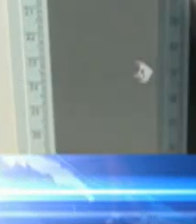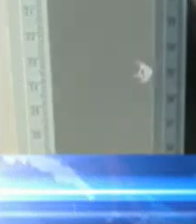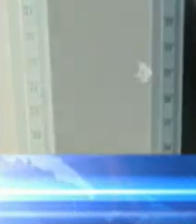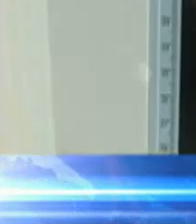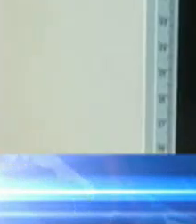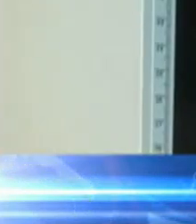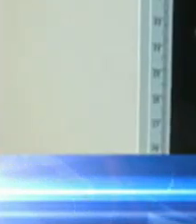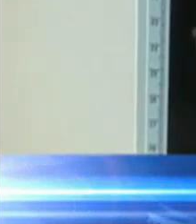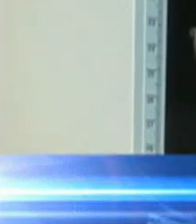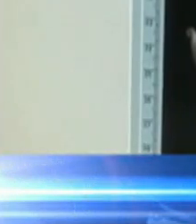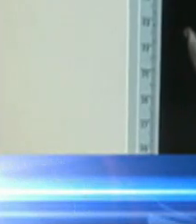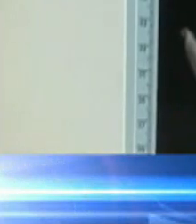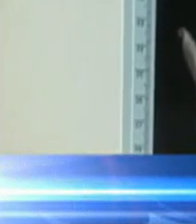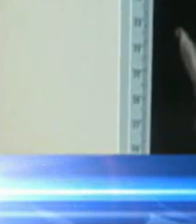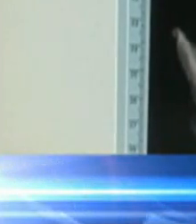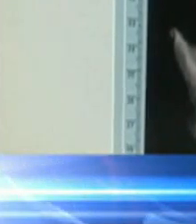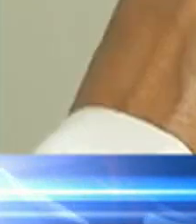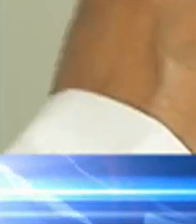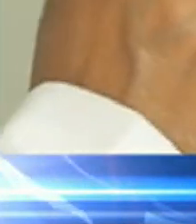hecho.